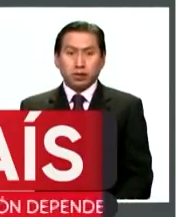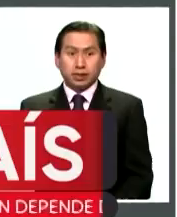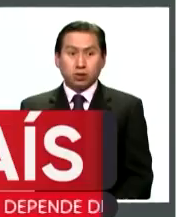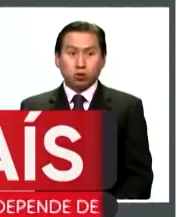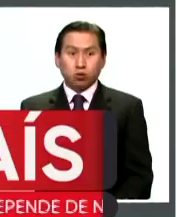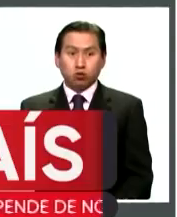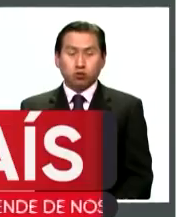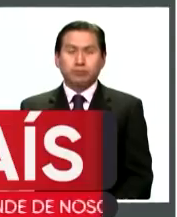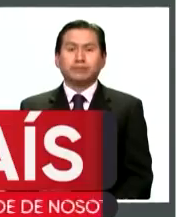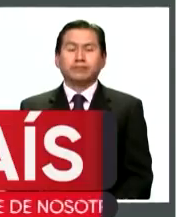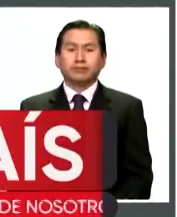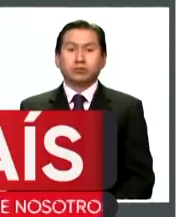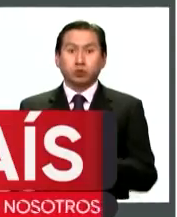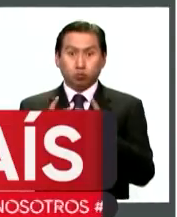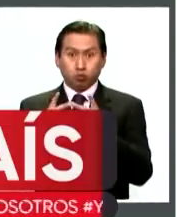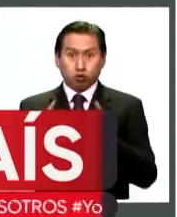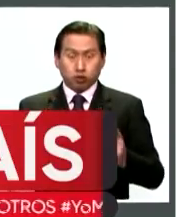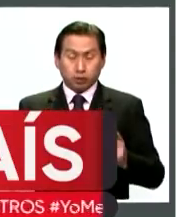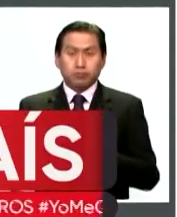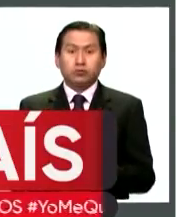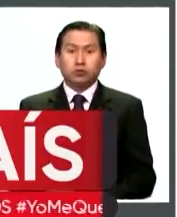238. Potosí,